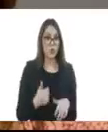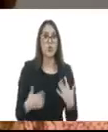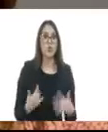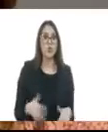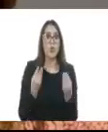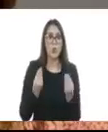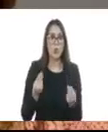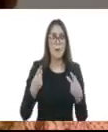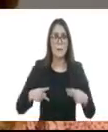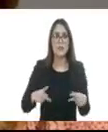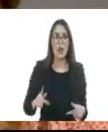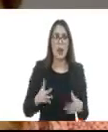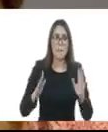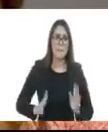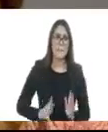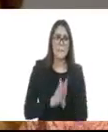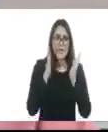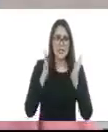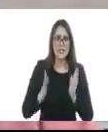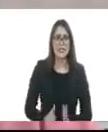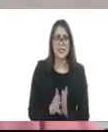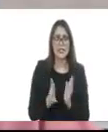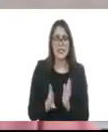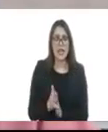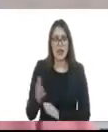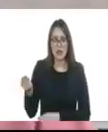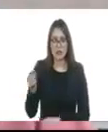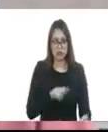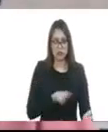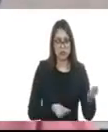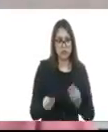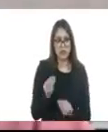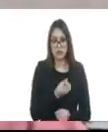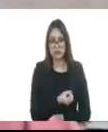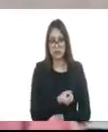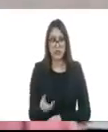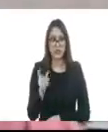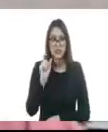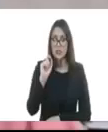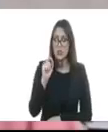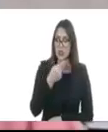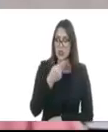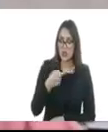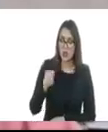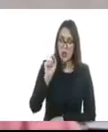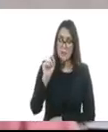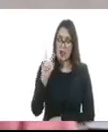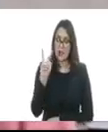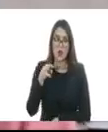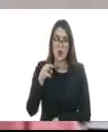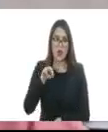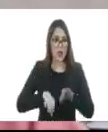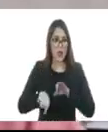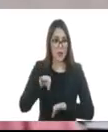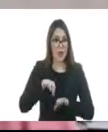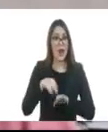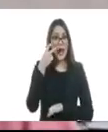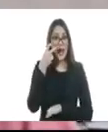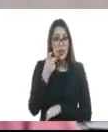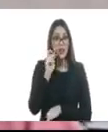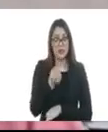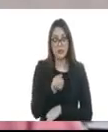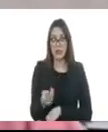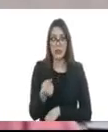participación donde recibimos 122 trabajos, de los cuales 66 de ellos